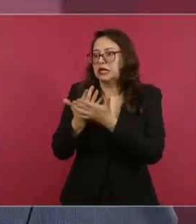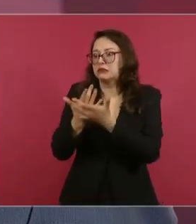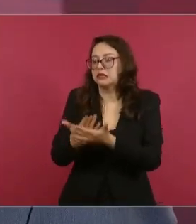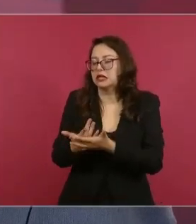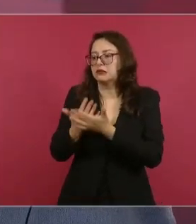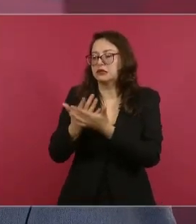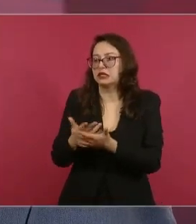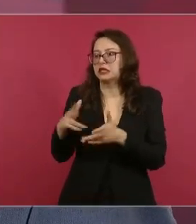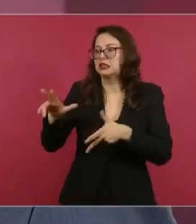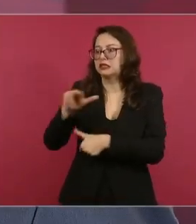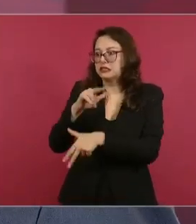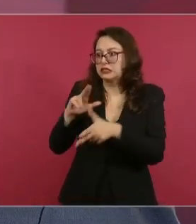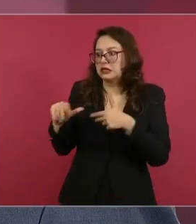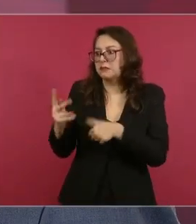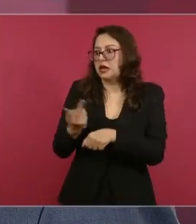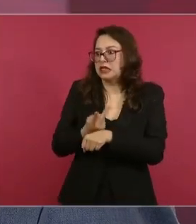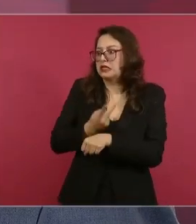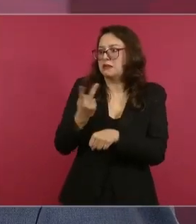Hasta